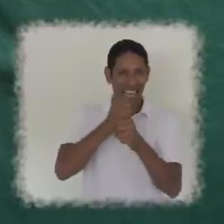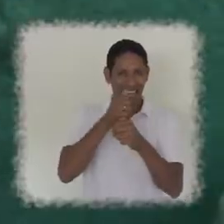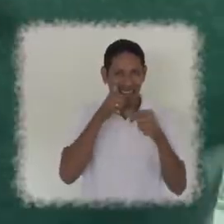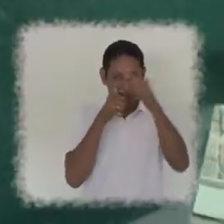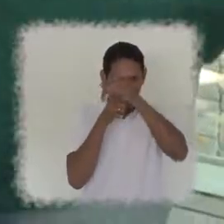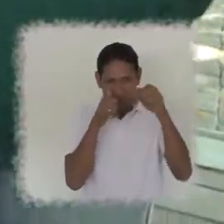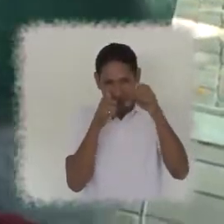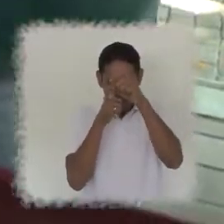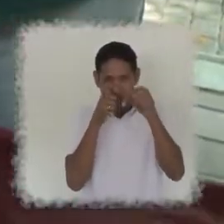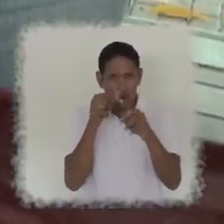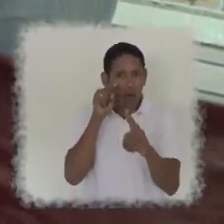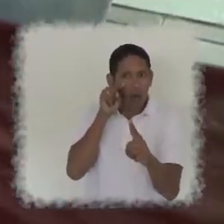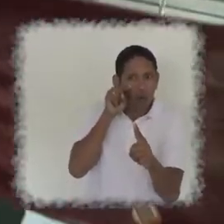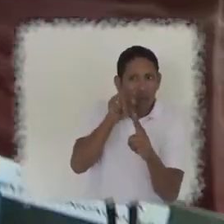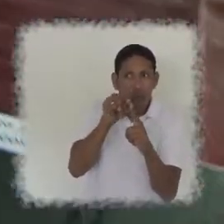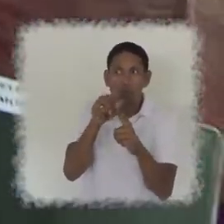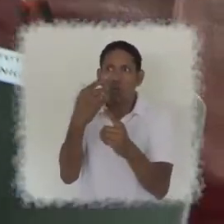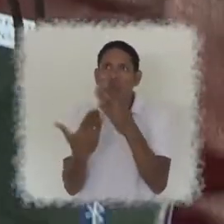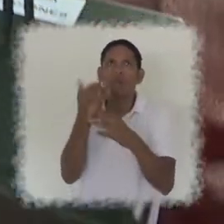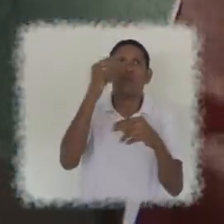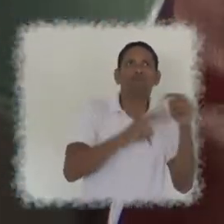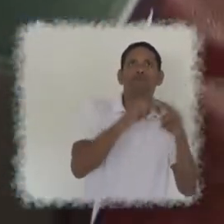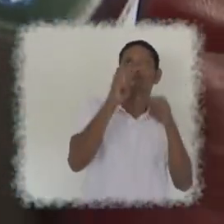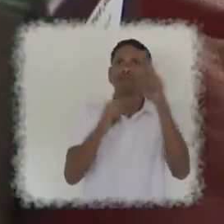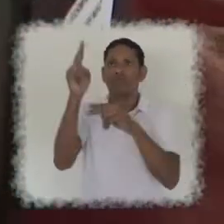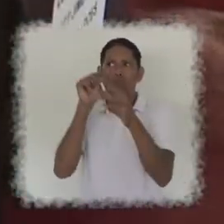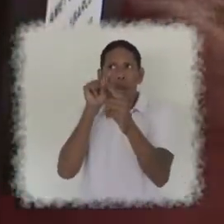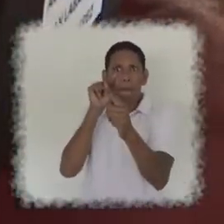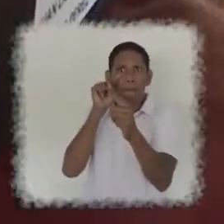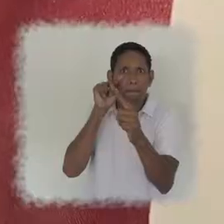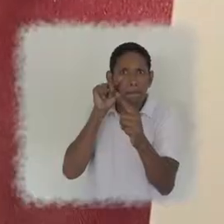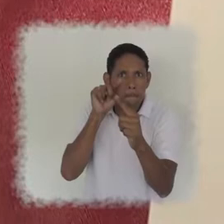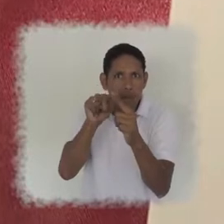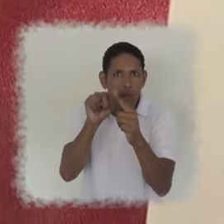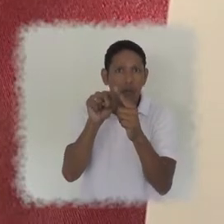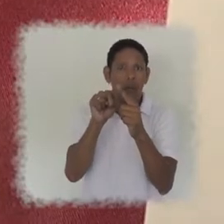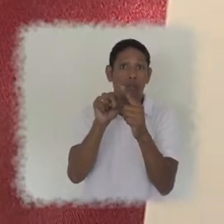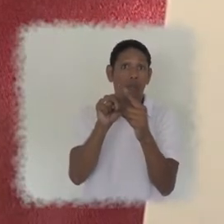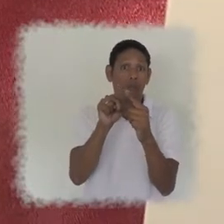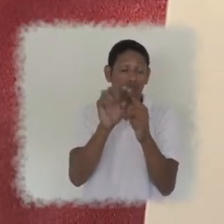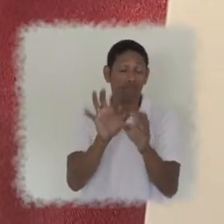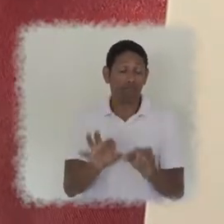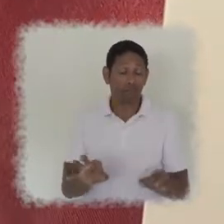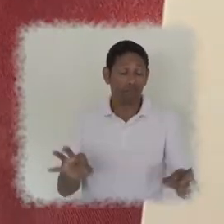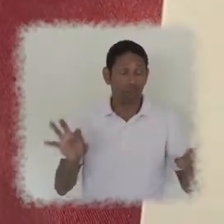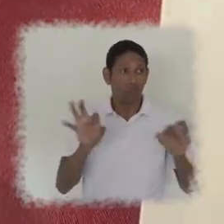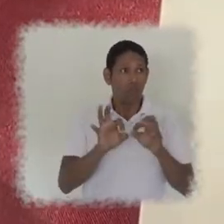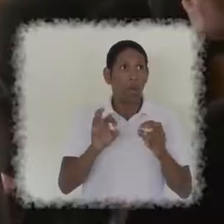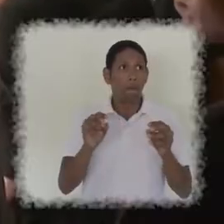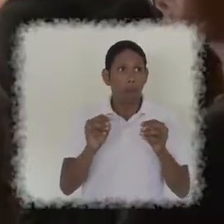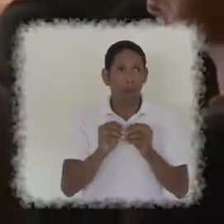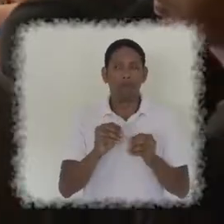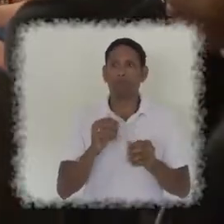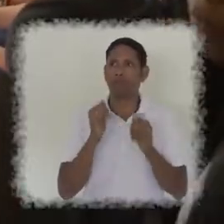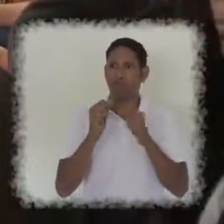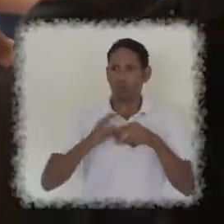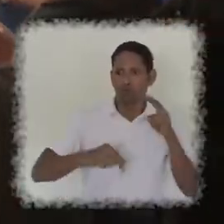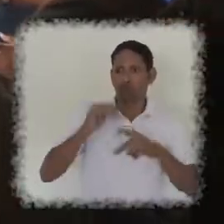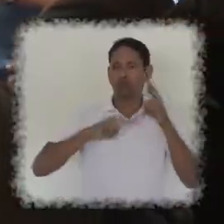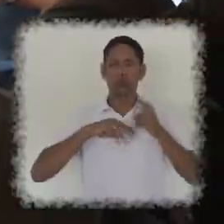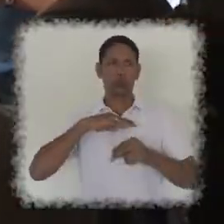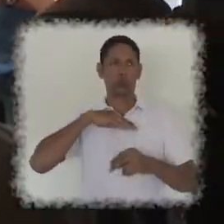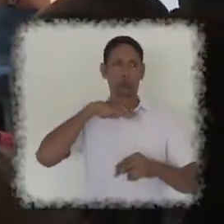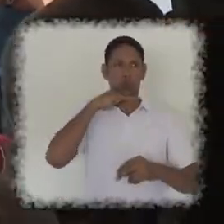centró en el papel de los ingenieros con relación a las nuevas edificaciones, señalando que el propósito es lograr que éstas sean cada vez